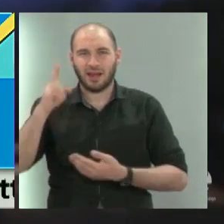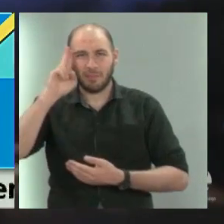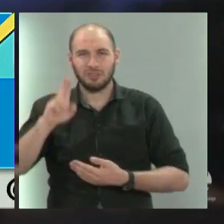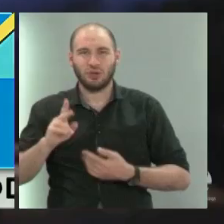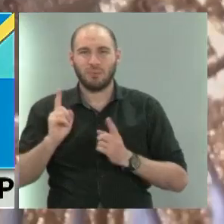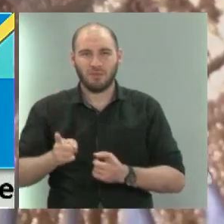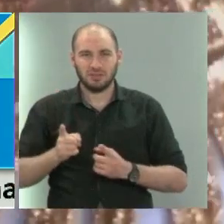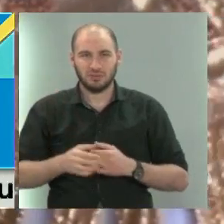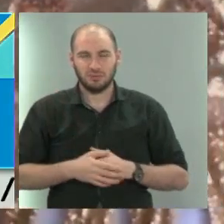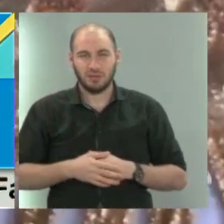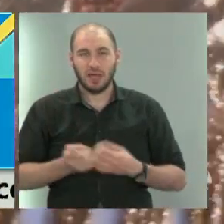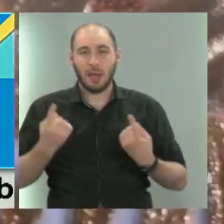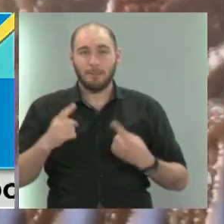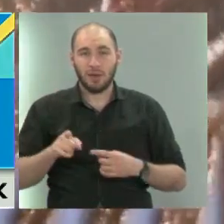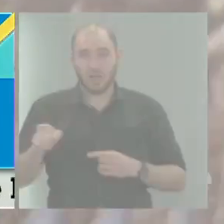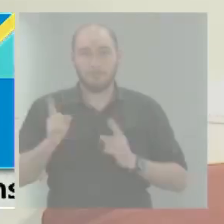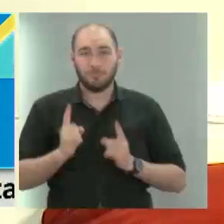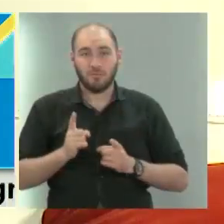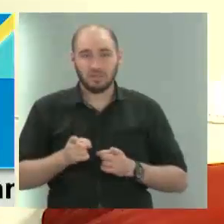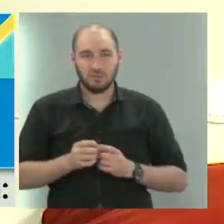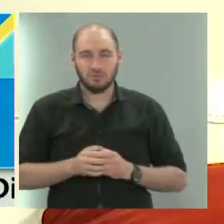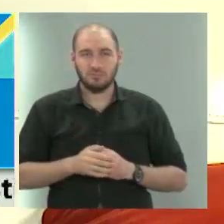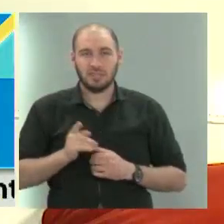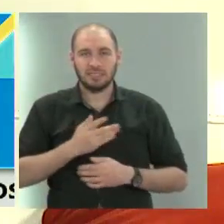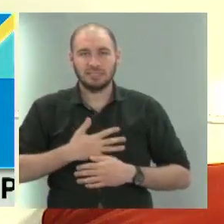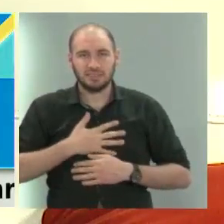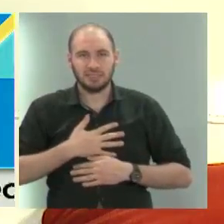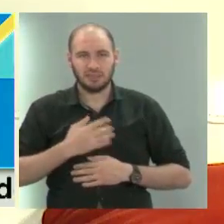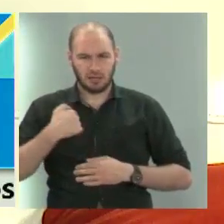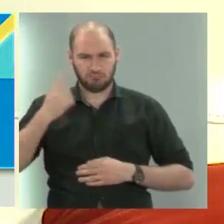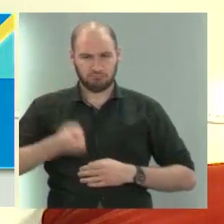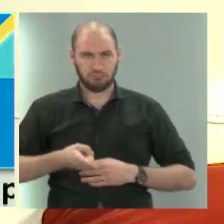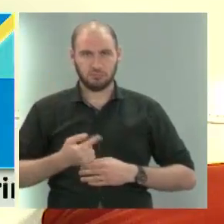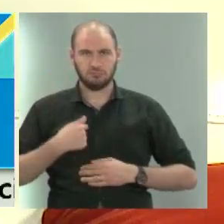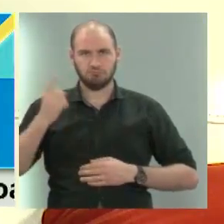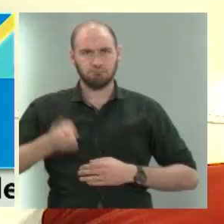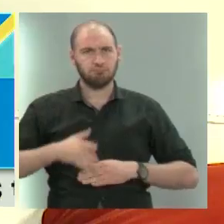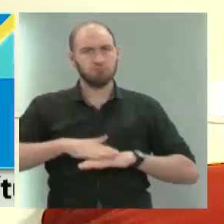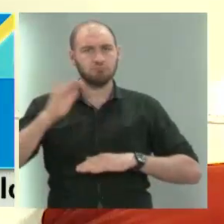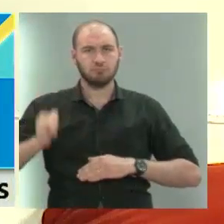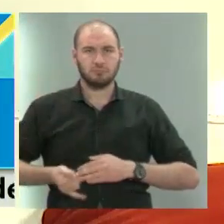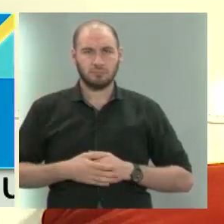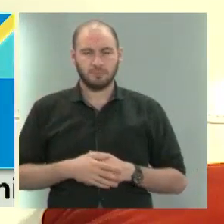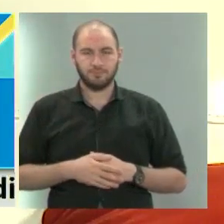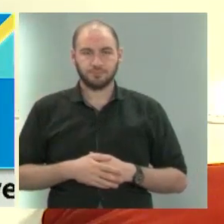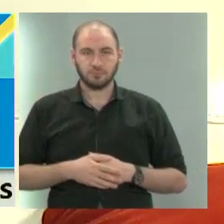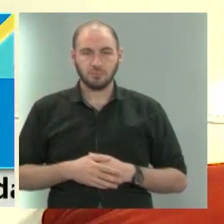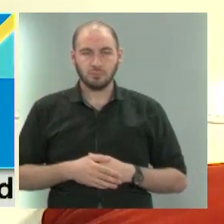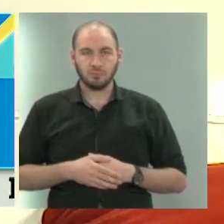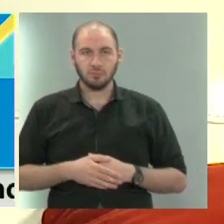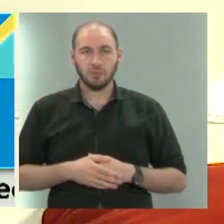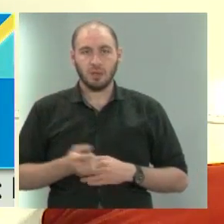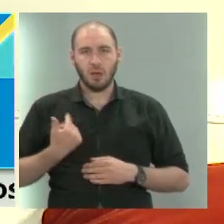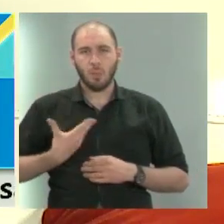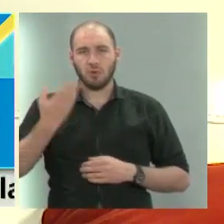al docente, ¿no? Pero para eso el docente tiene que sentirse autoridad y ser autoridad. Y esto, lo hemos